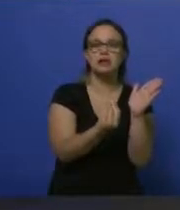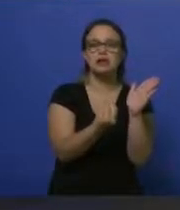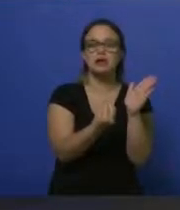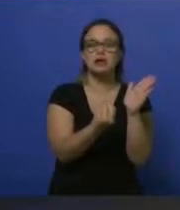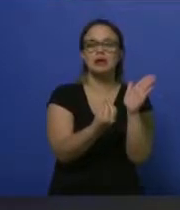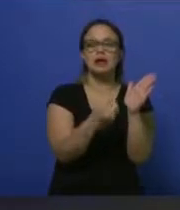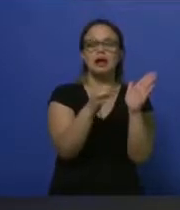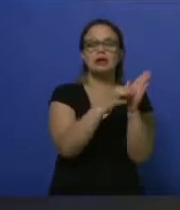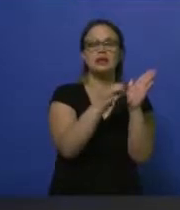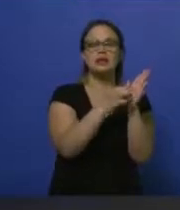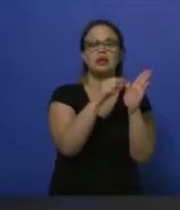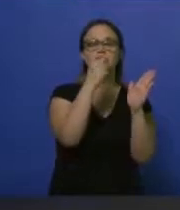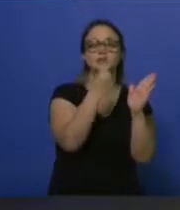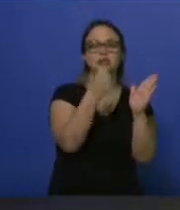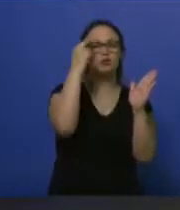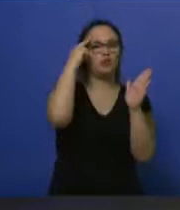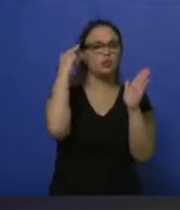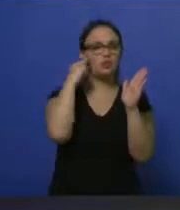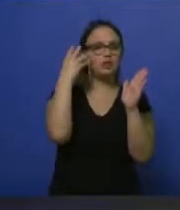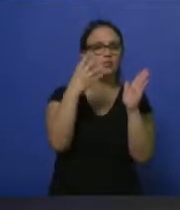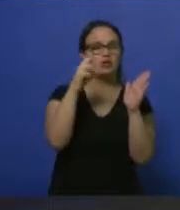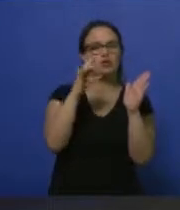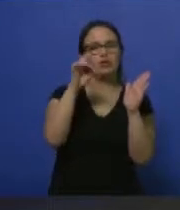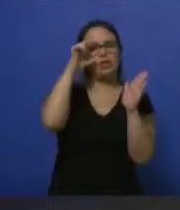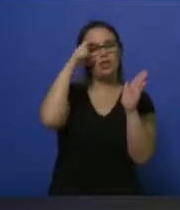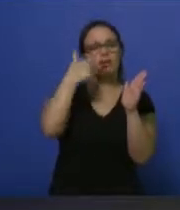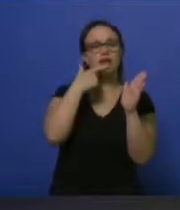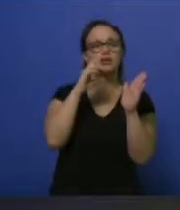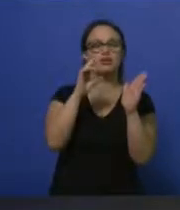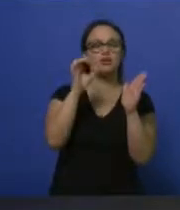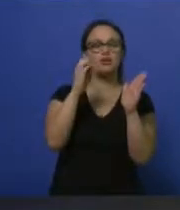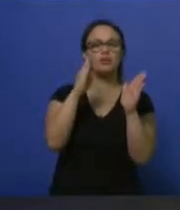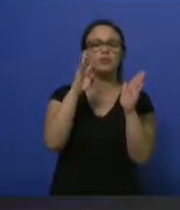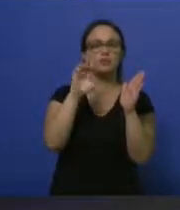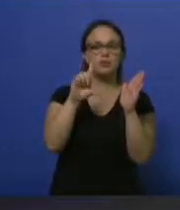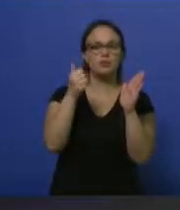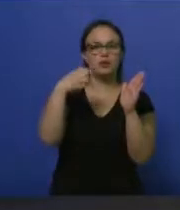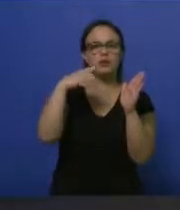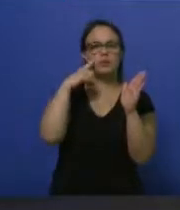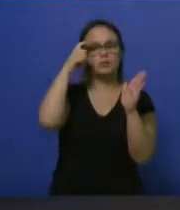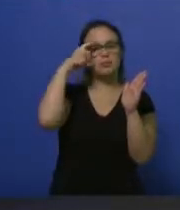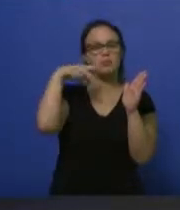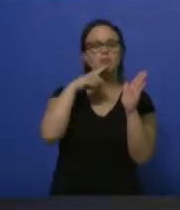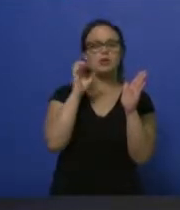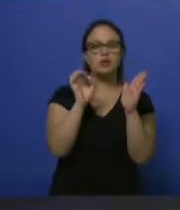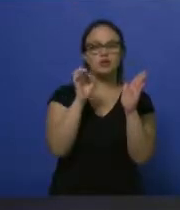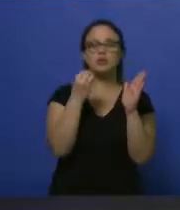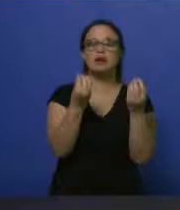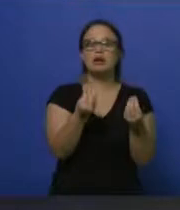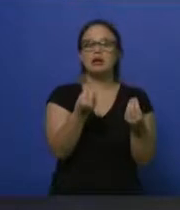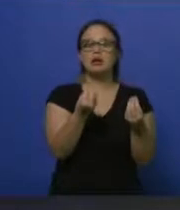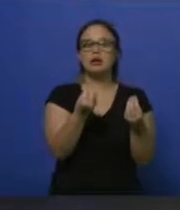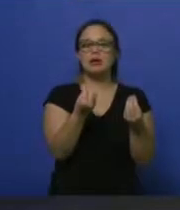artículo 194 se titula desdoblamiento y ahí dice que la elección debe ir separada de toda otra. Habrá que